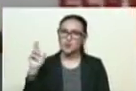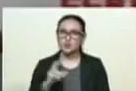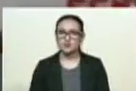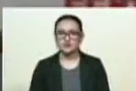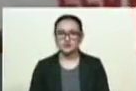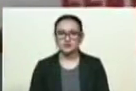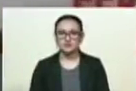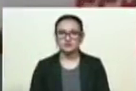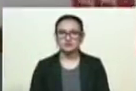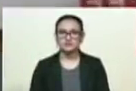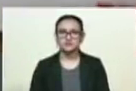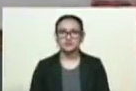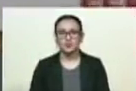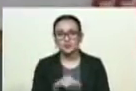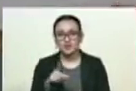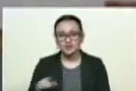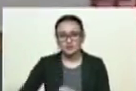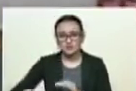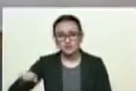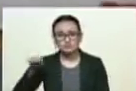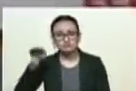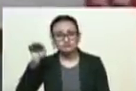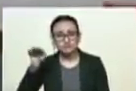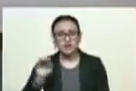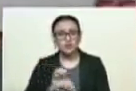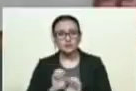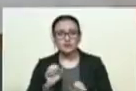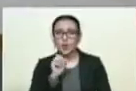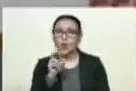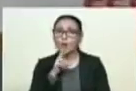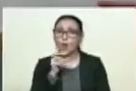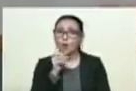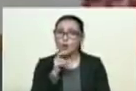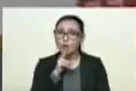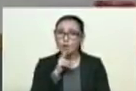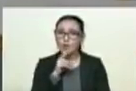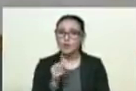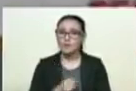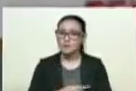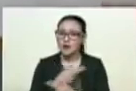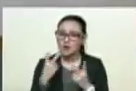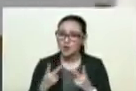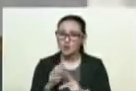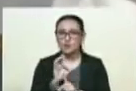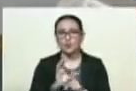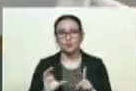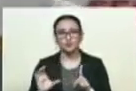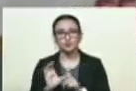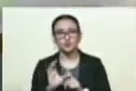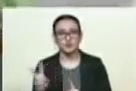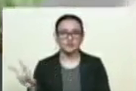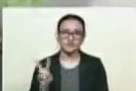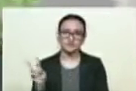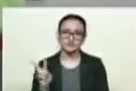la generación de oro de la educación, de los valores, de la cultura de